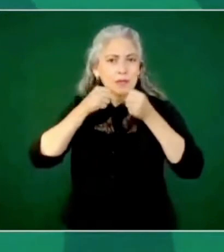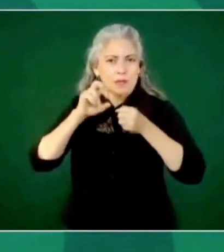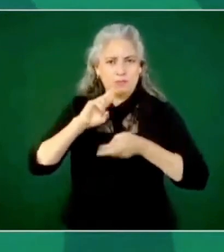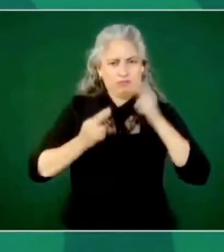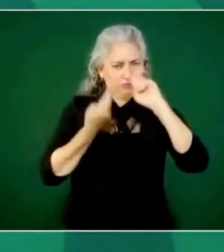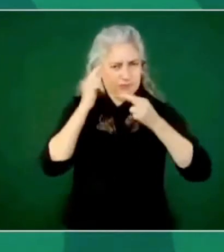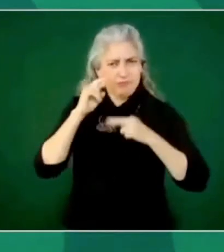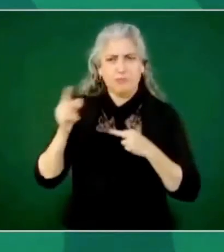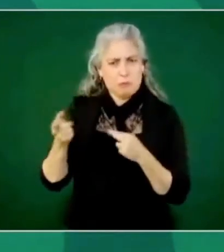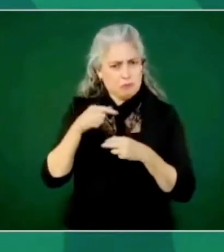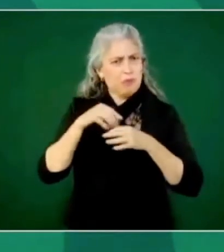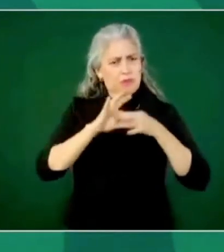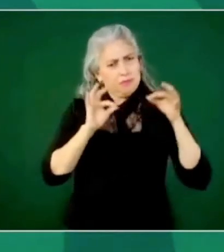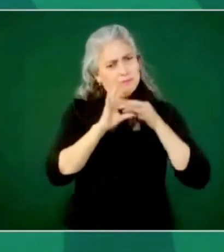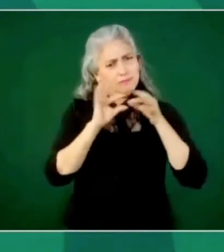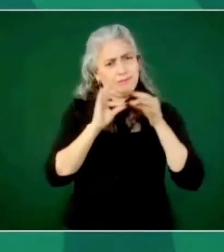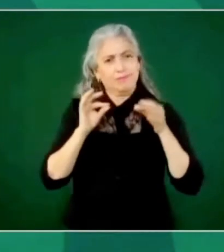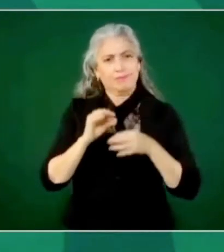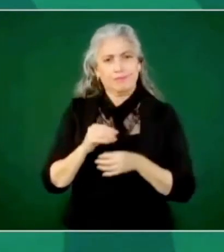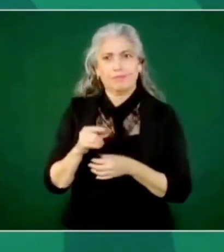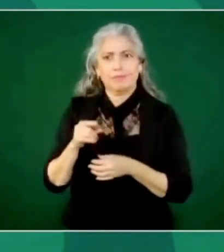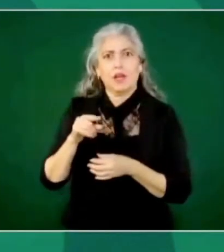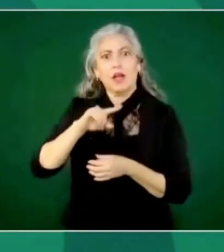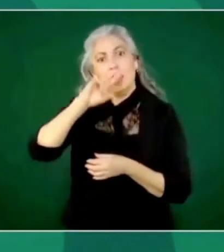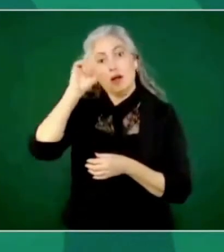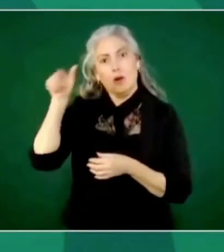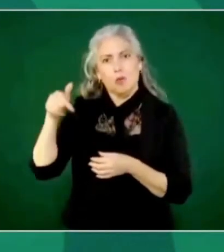Luego, pues toda la frontera,